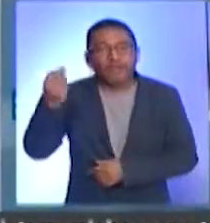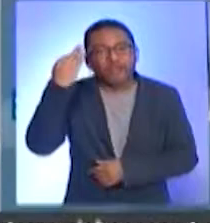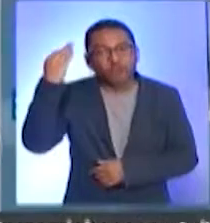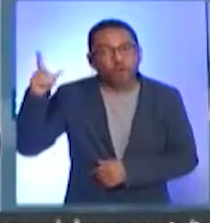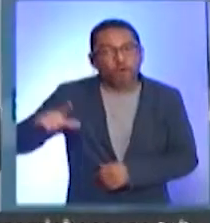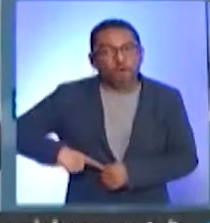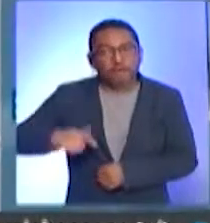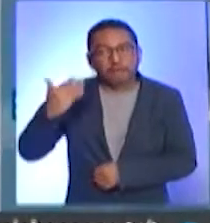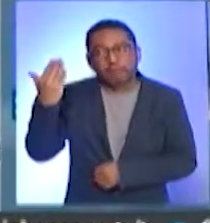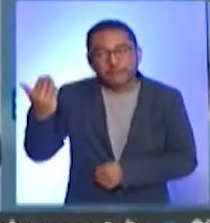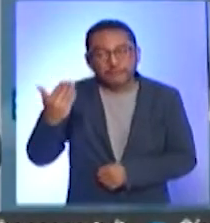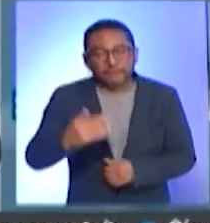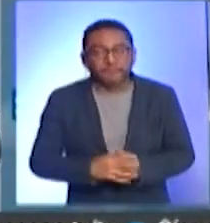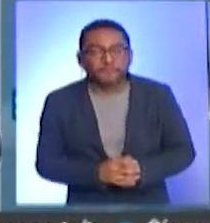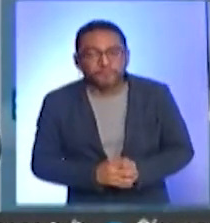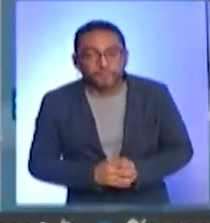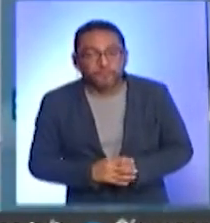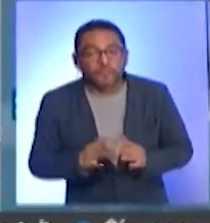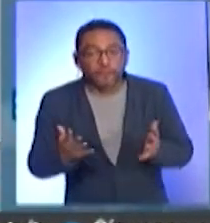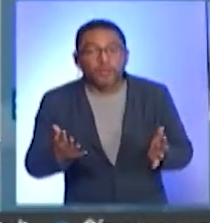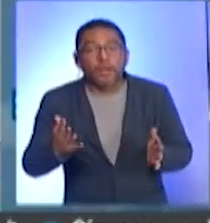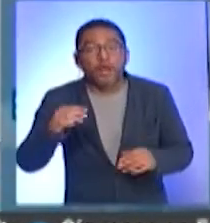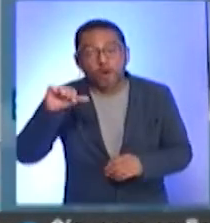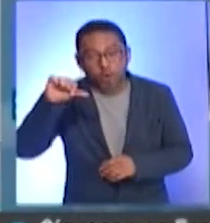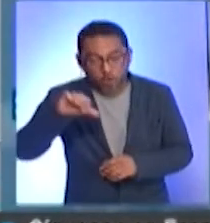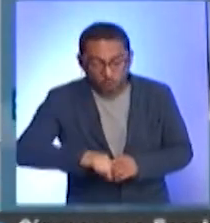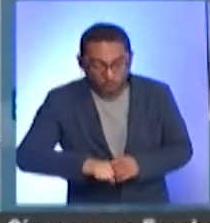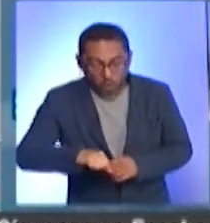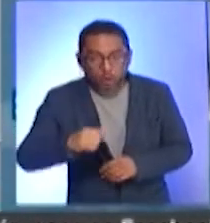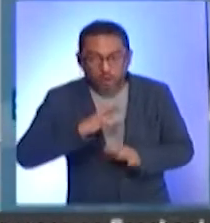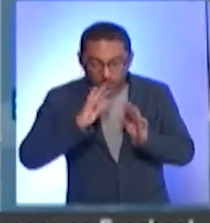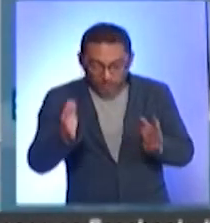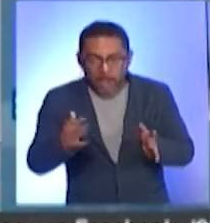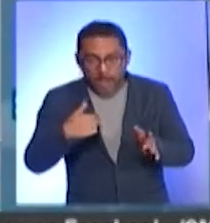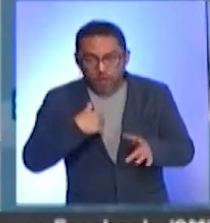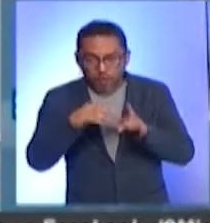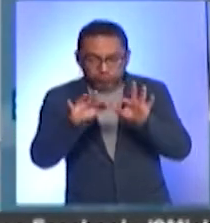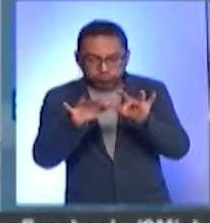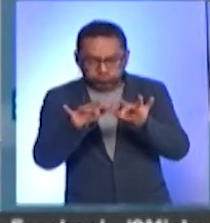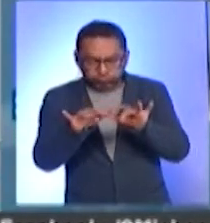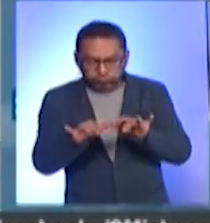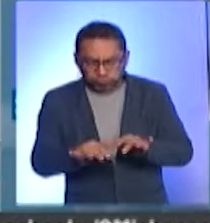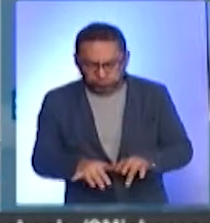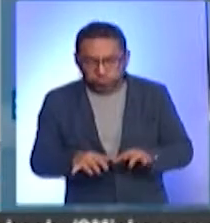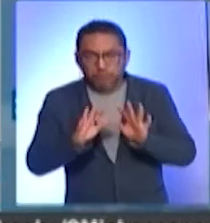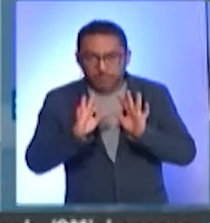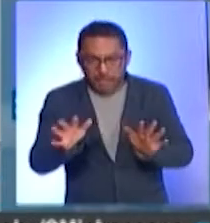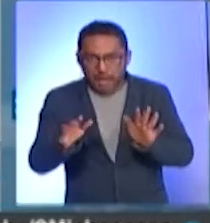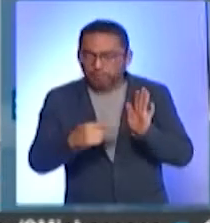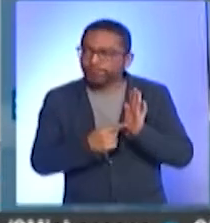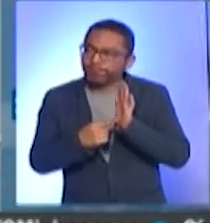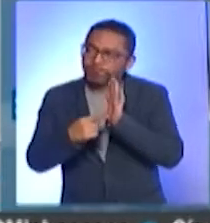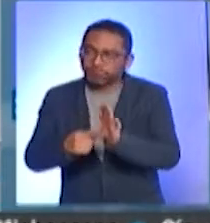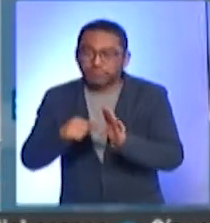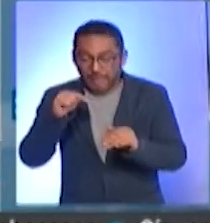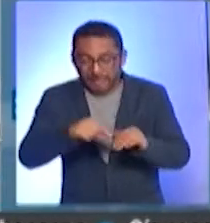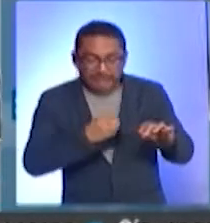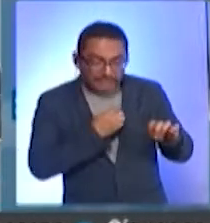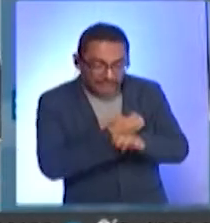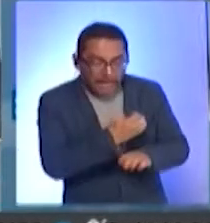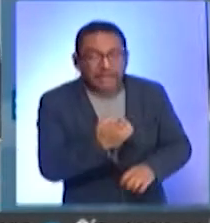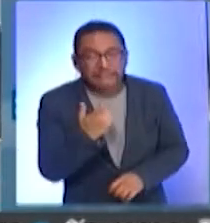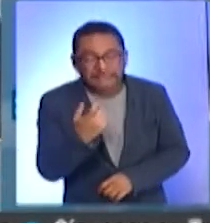de hecho el día de hoy manifestamos ya por escrito la necesidad que tiene la entidad